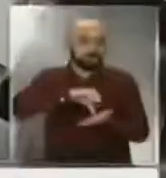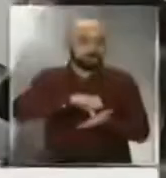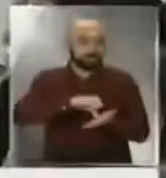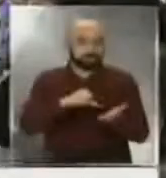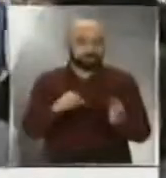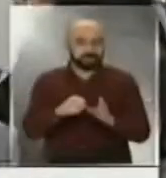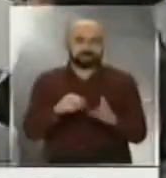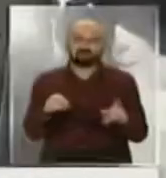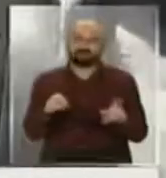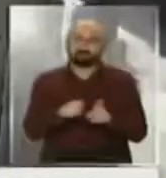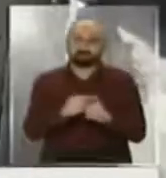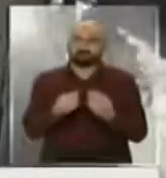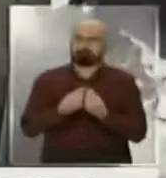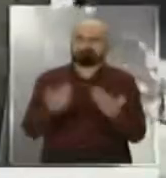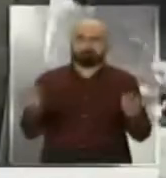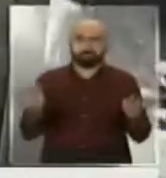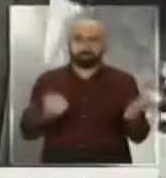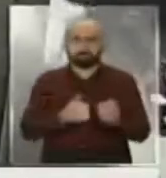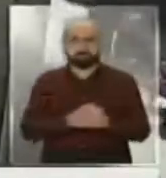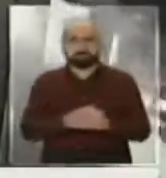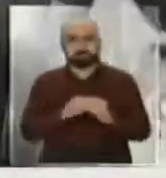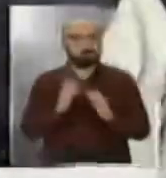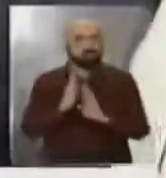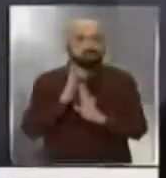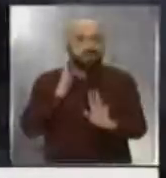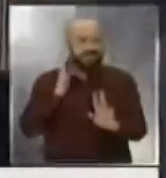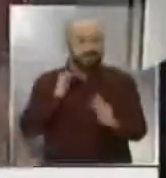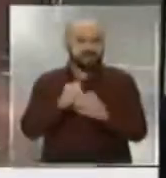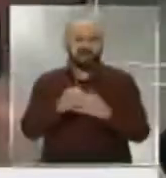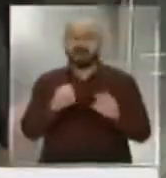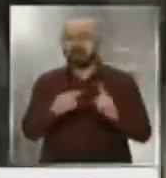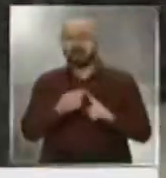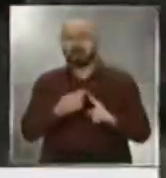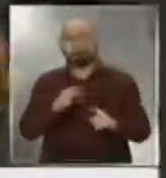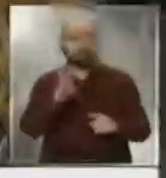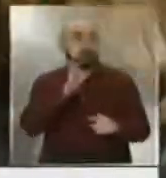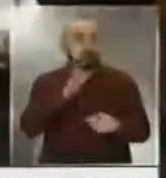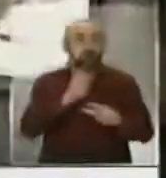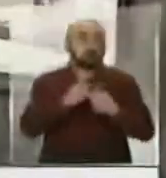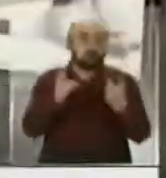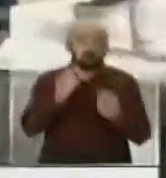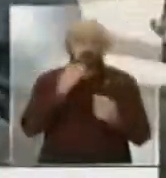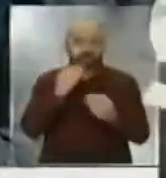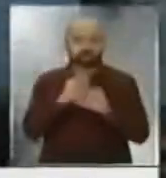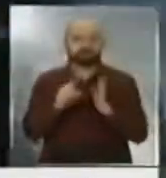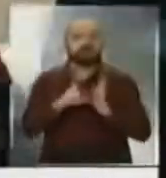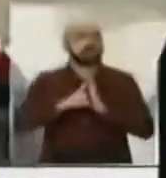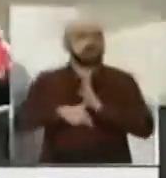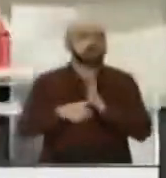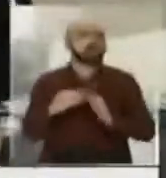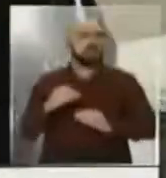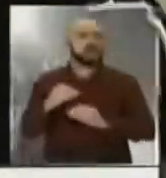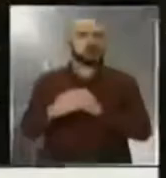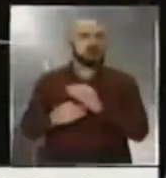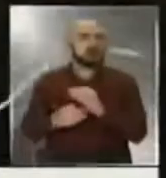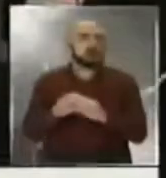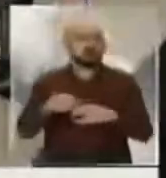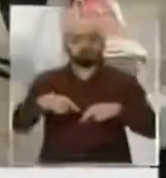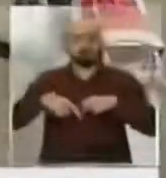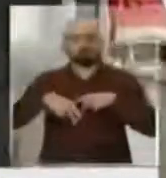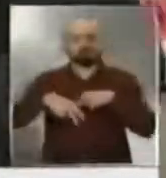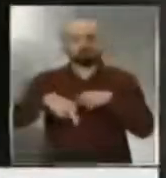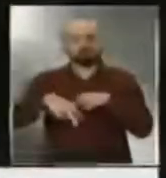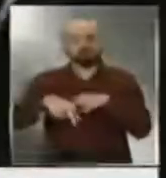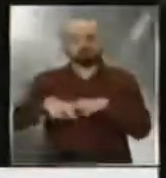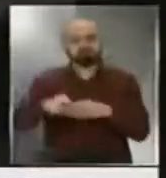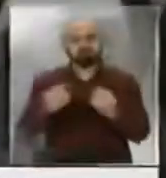vano. Hileras afuera de las tiendas, filas para utilizar los baños públicos y un lento avance por el paseo peatonal de